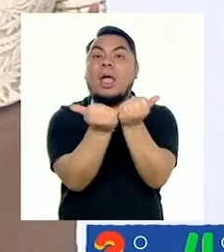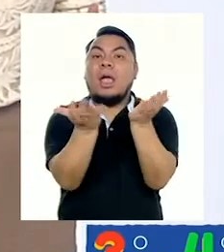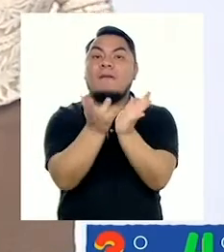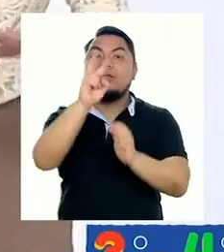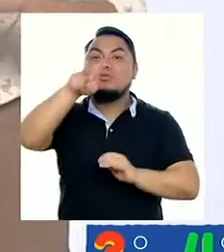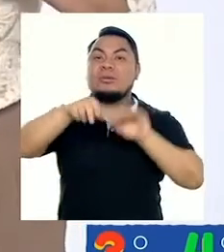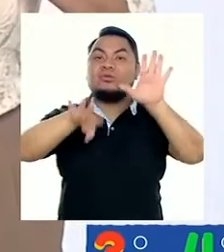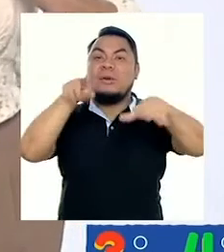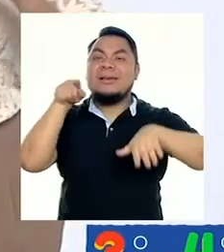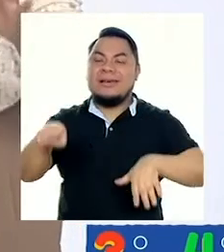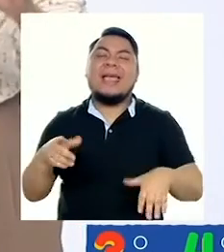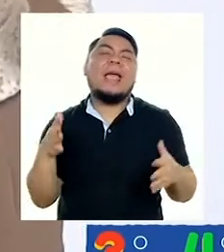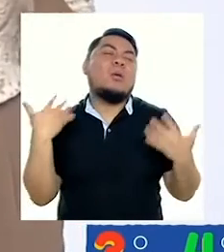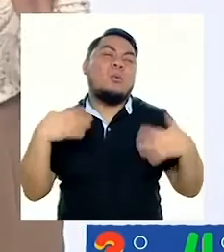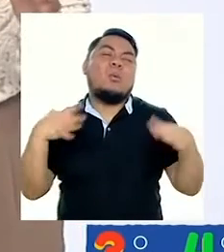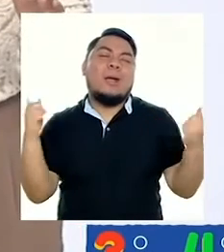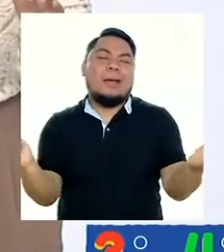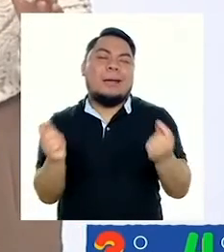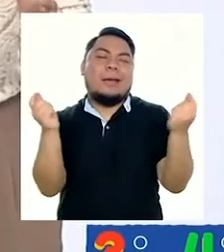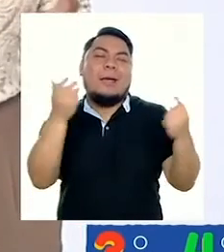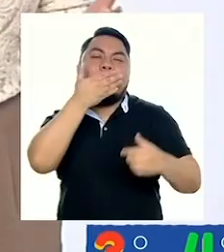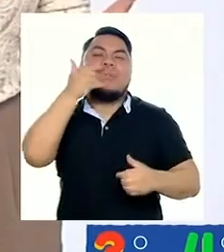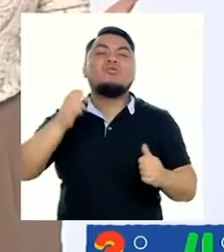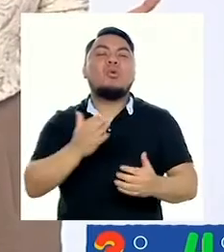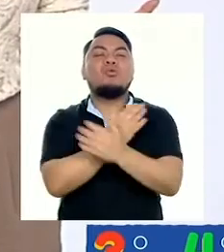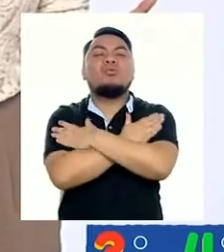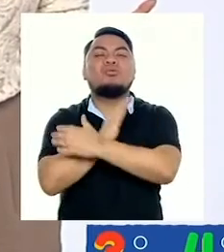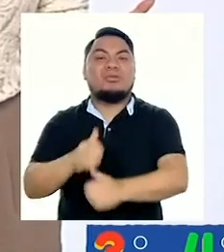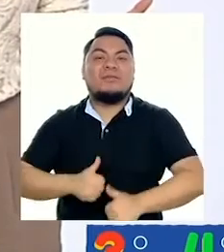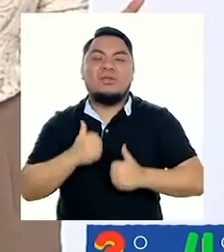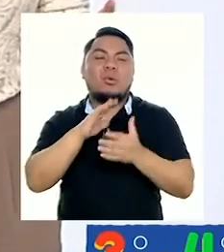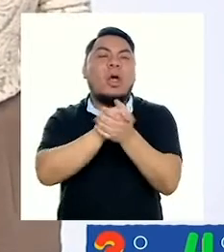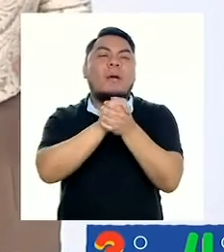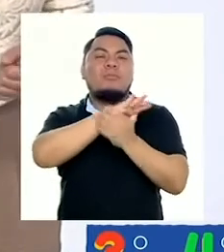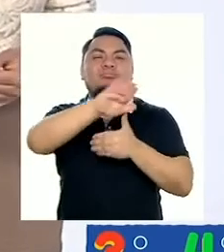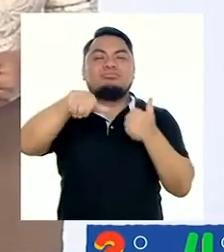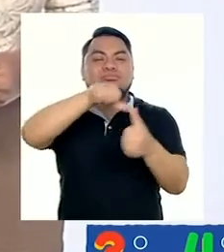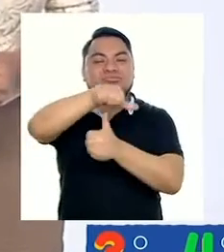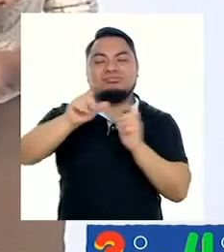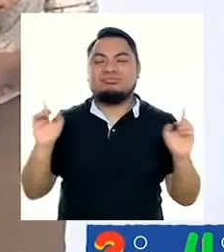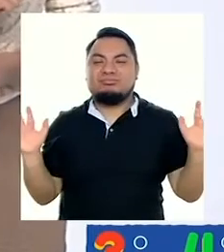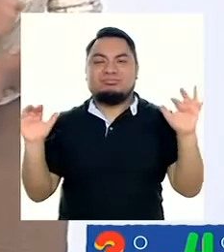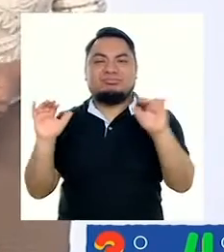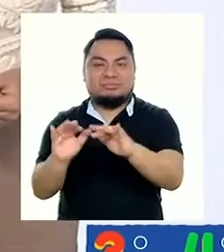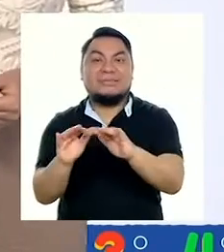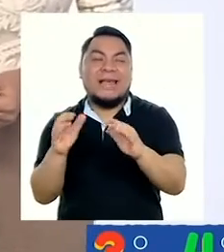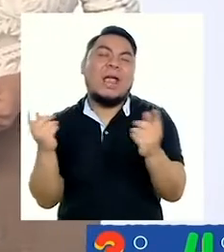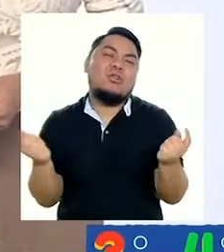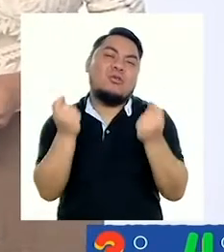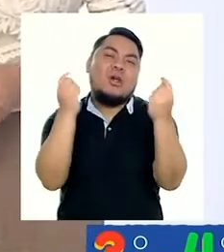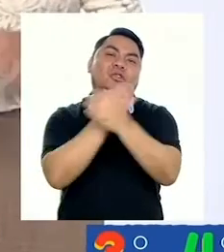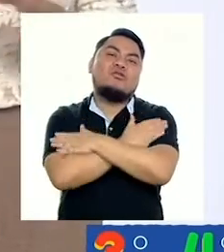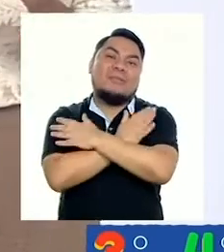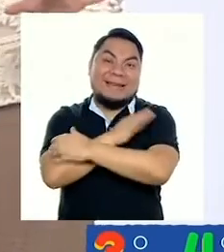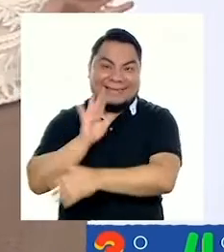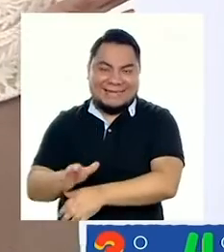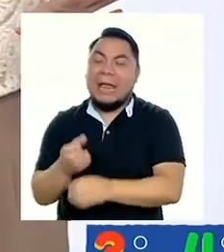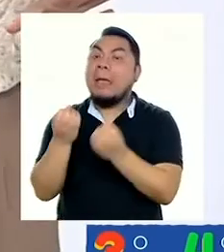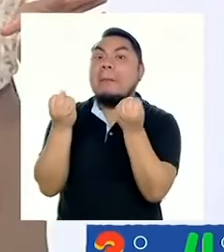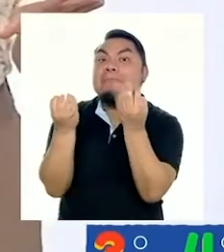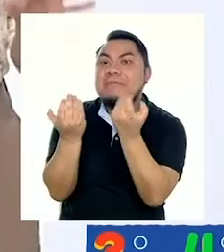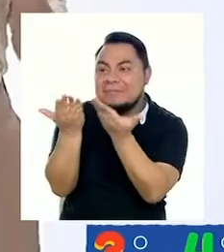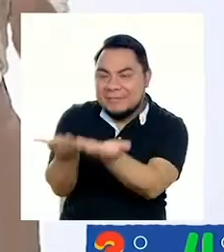2019, celebró el mejor cumpleaños de su vida junto a todos sus amigos. ¡Un gran cumpleaños! ¡Muy bien, Gonzalo!